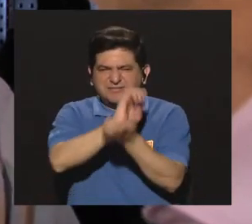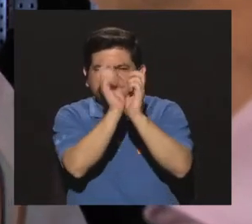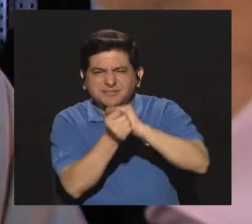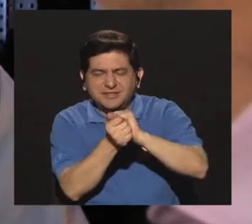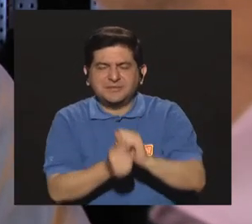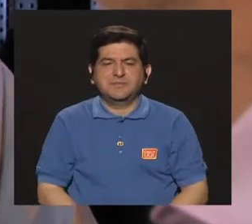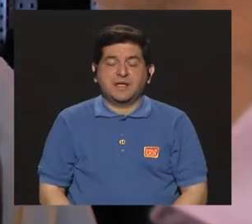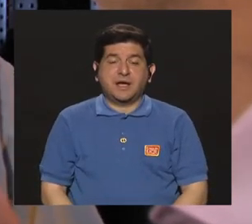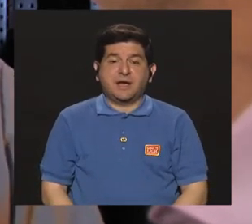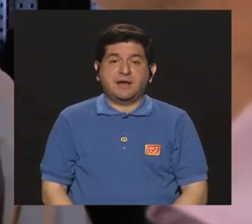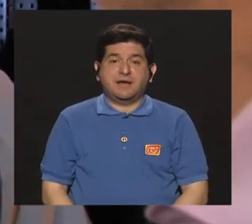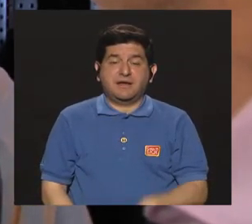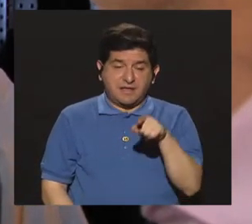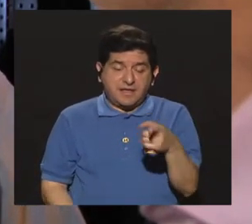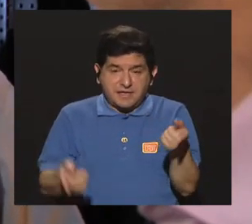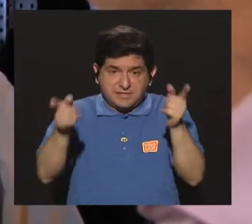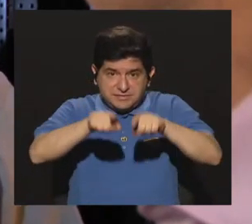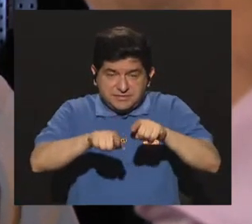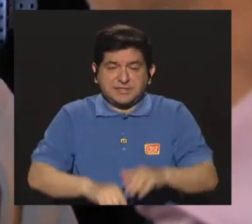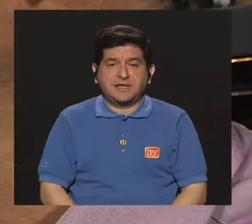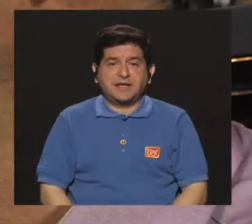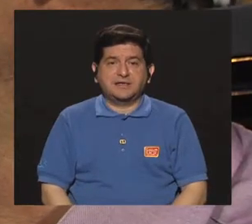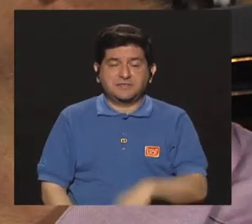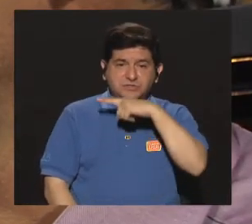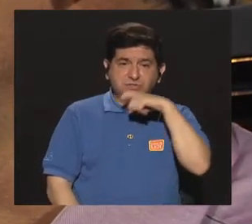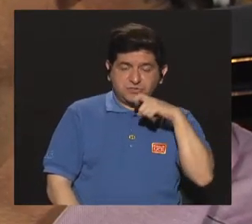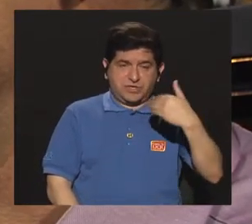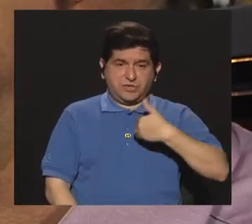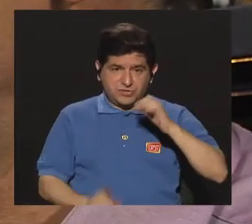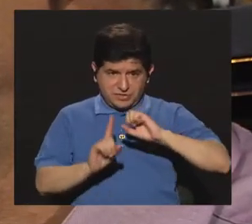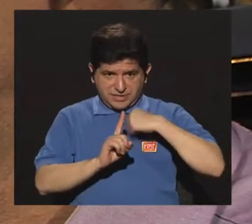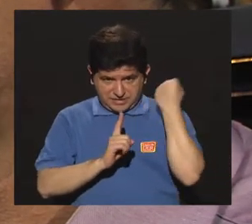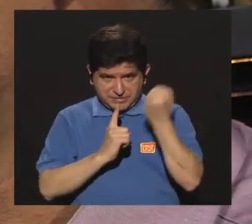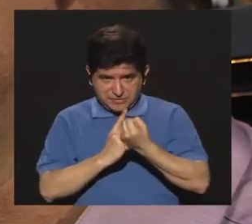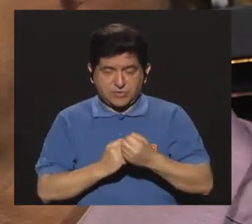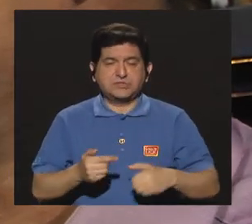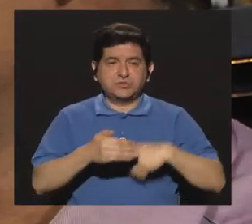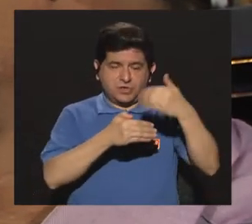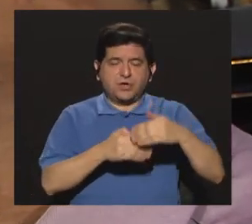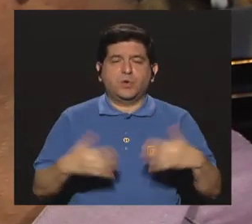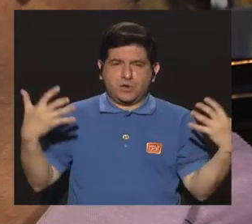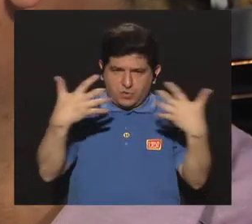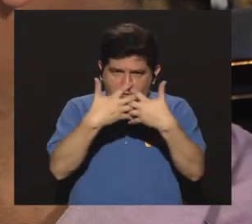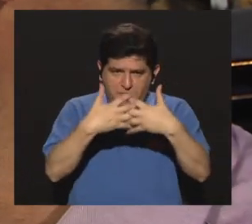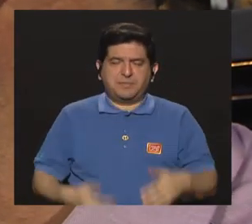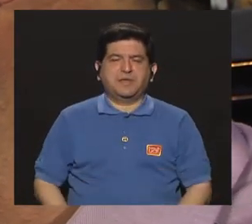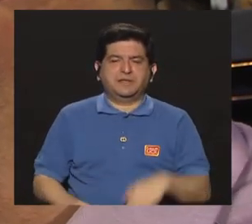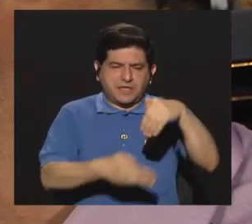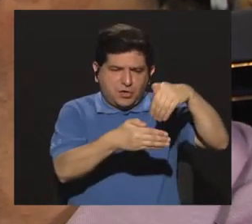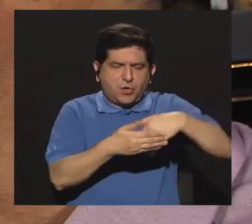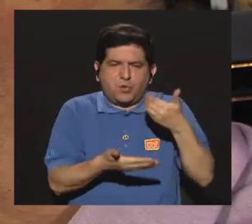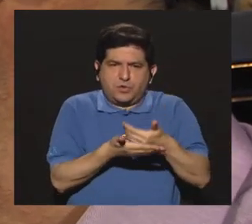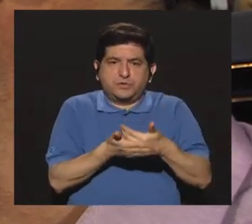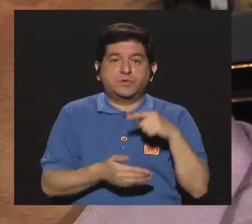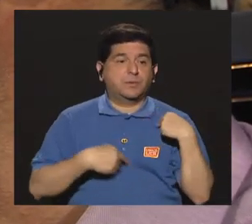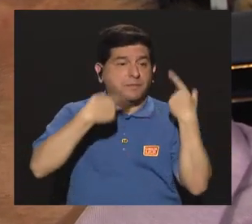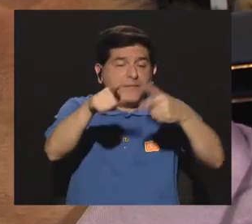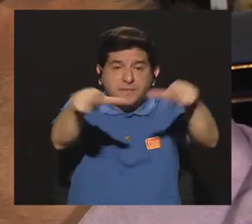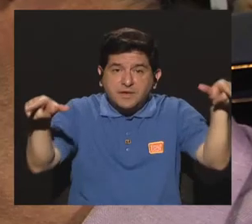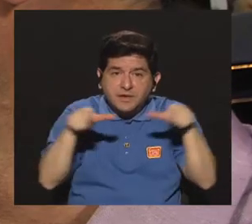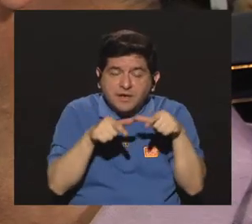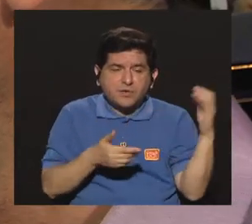sus ventajas y se complementan con las colecciones húmedas pero al ustedes van al campo y traen esos especímenes para